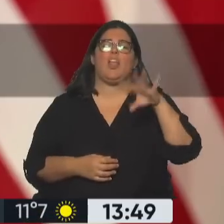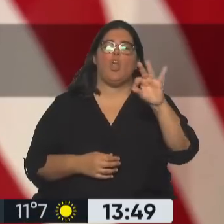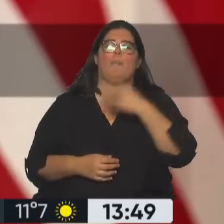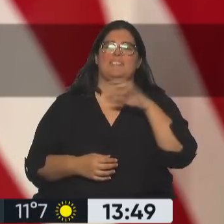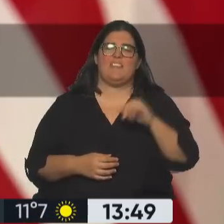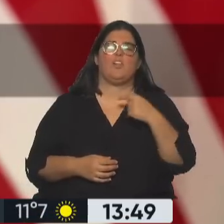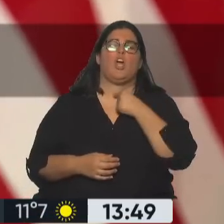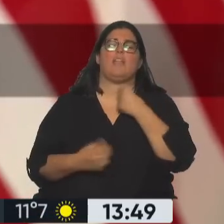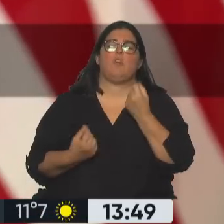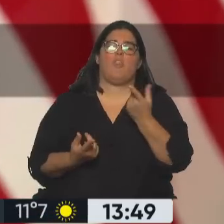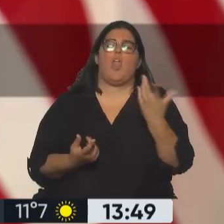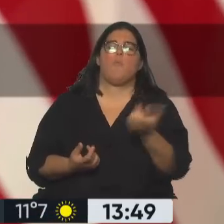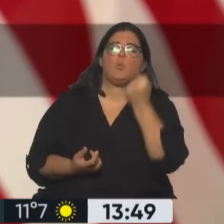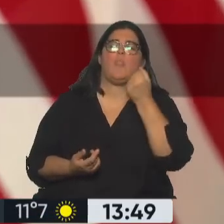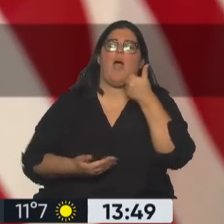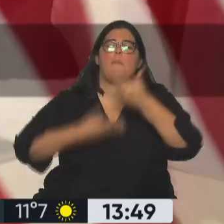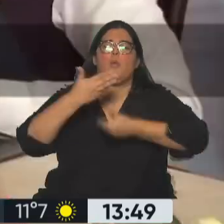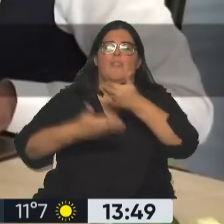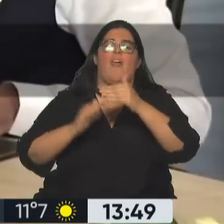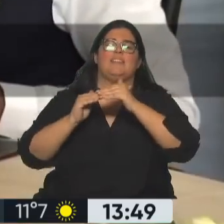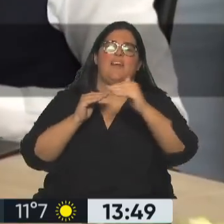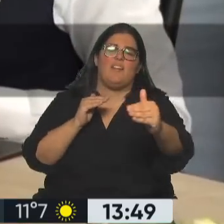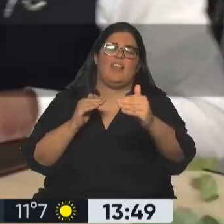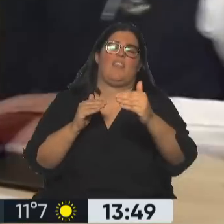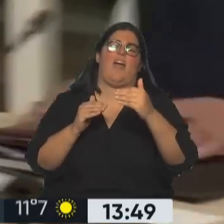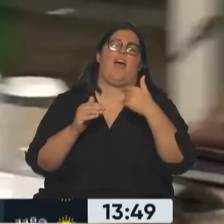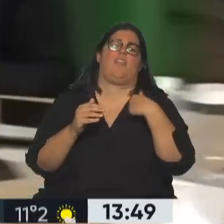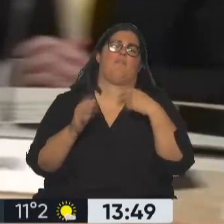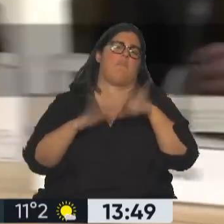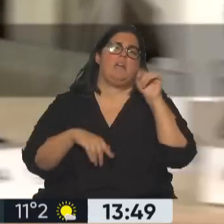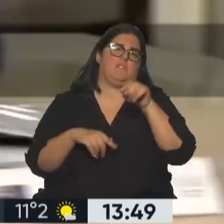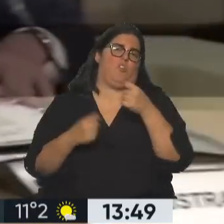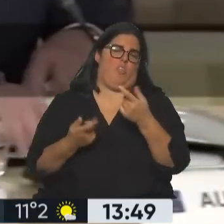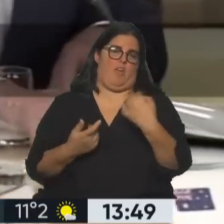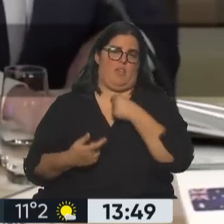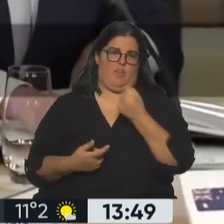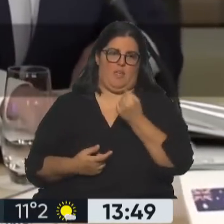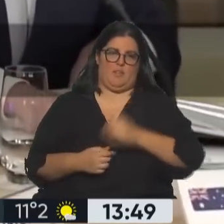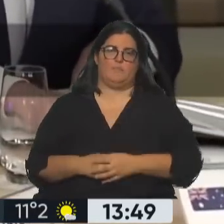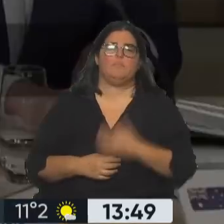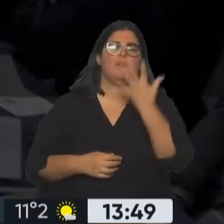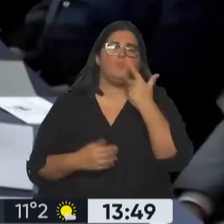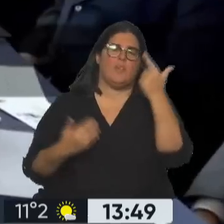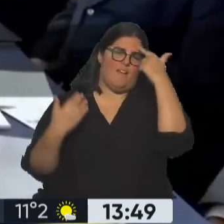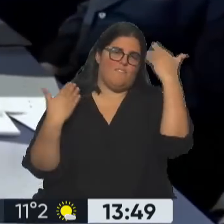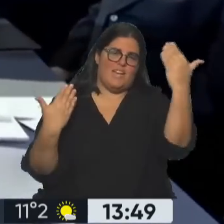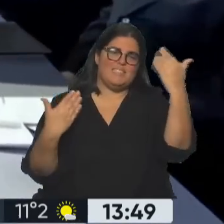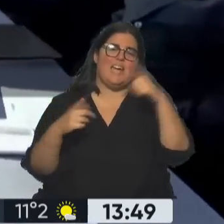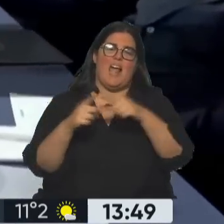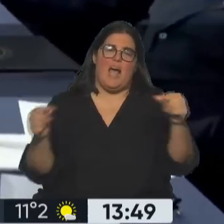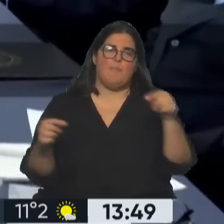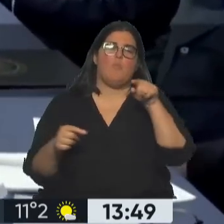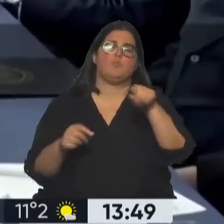provides more opportunity, prosperity, and stability than anything else. Je tiens à féliciter le Japon pour la